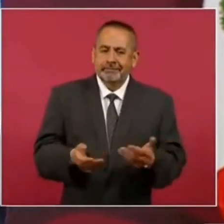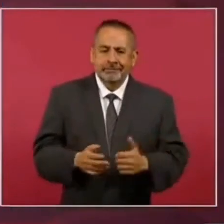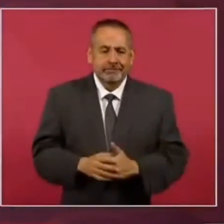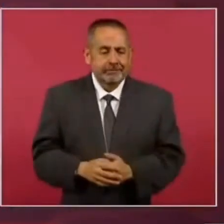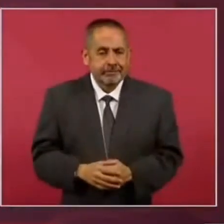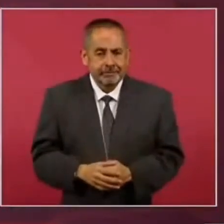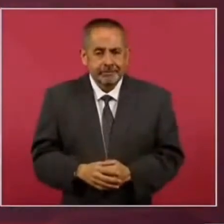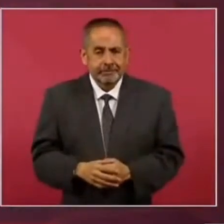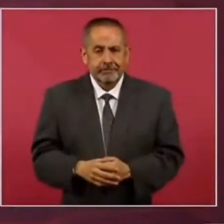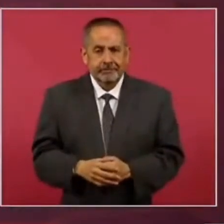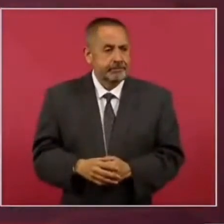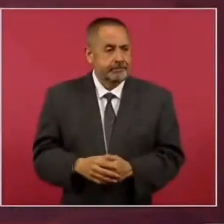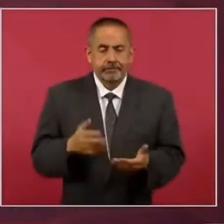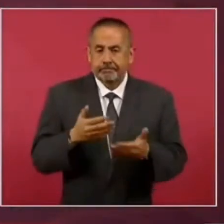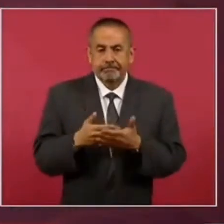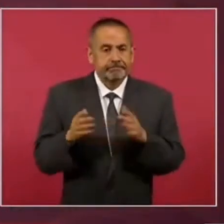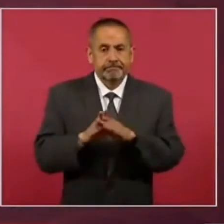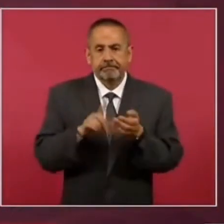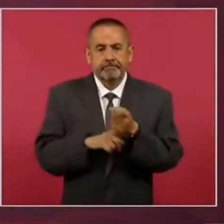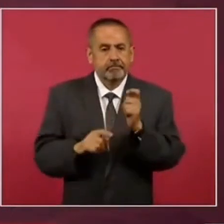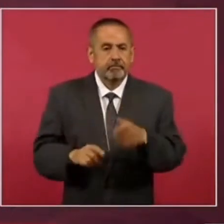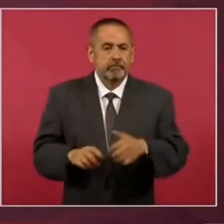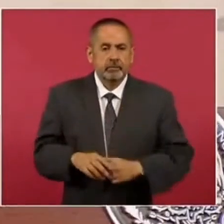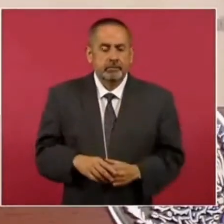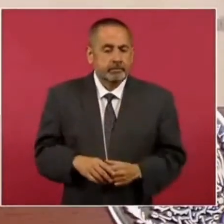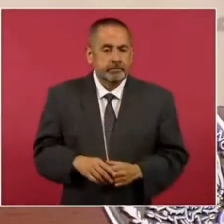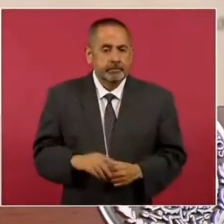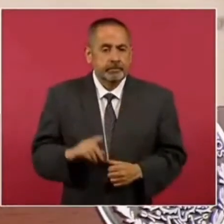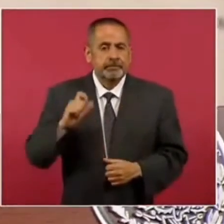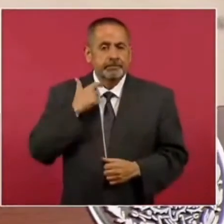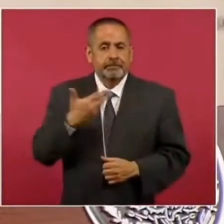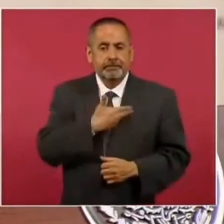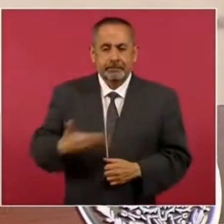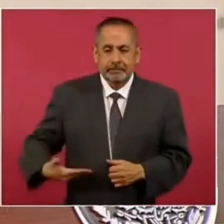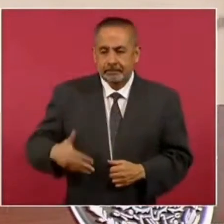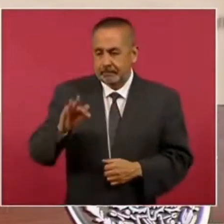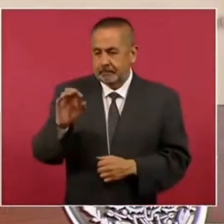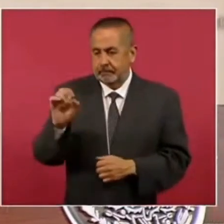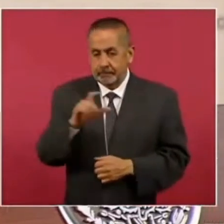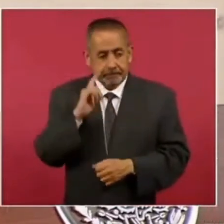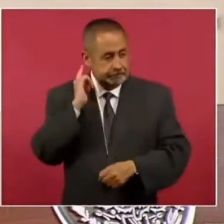Y ahora lo que estamos viendo en el caso del expresidente Fox,